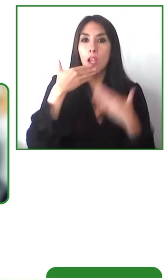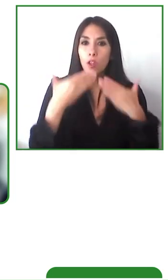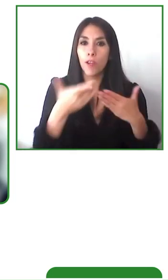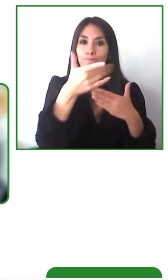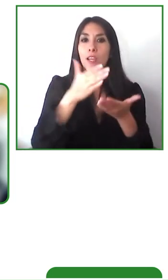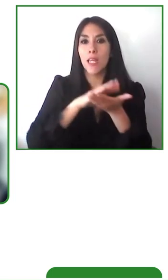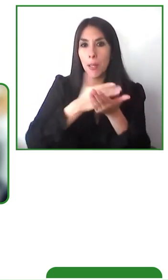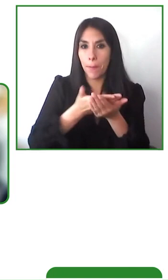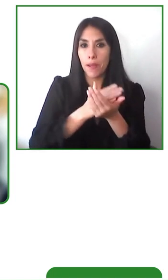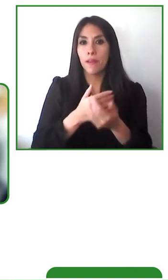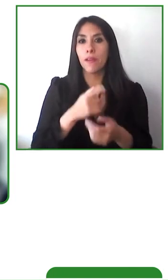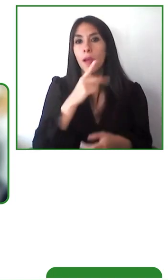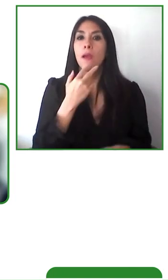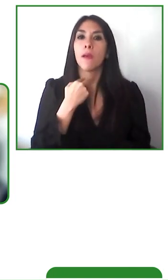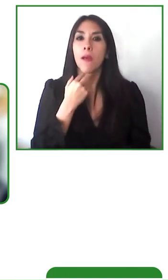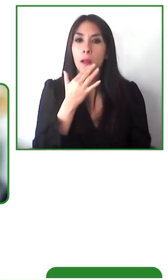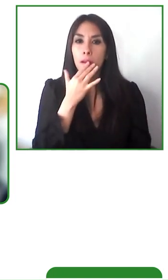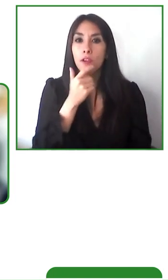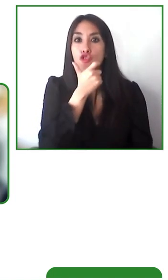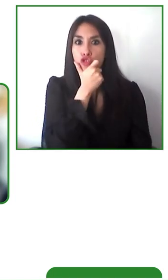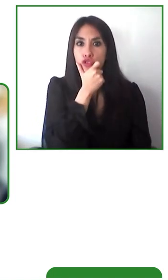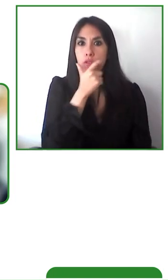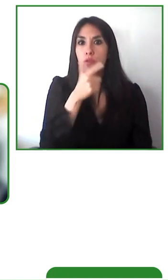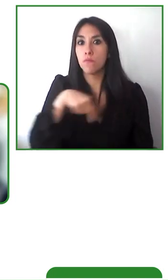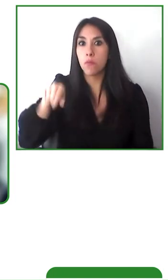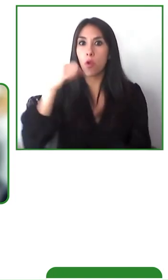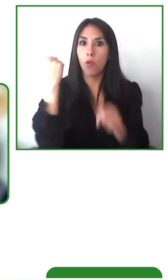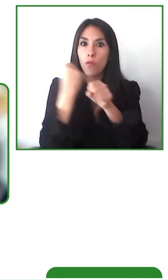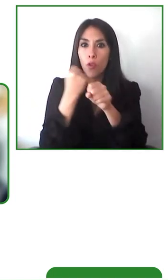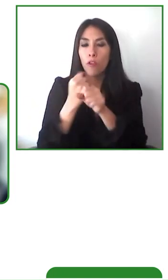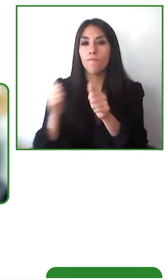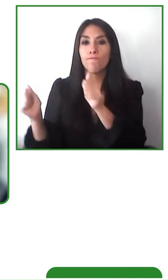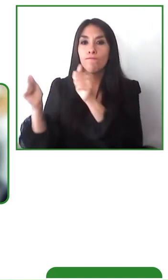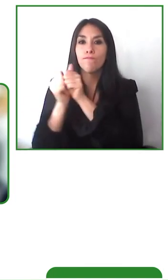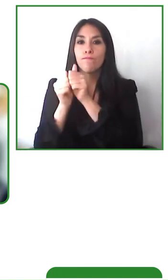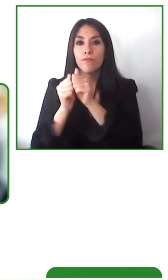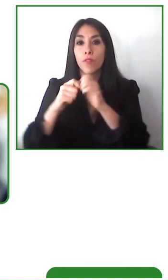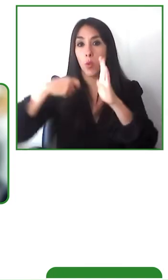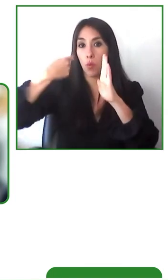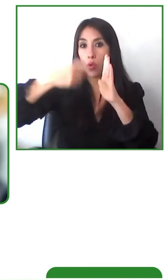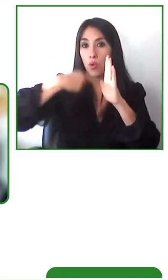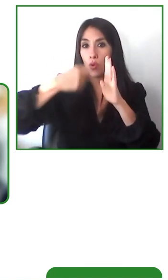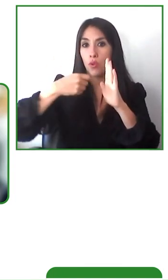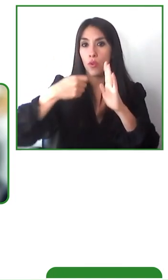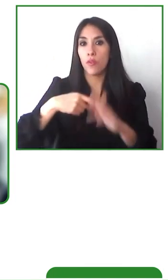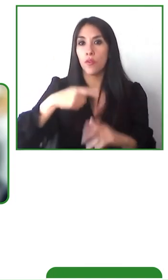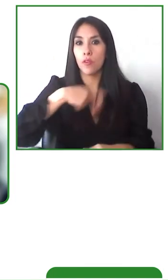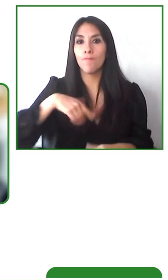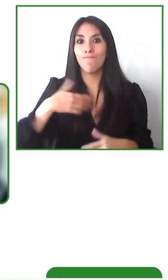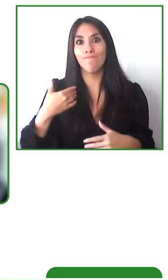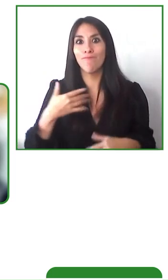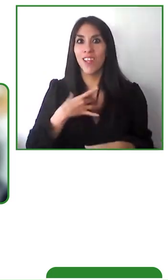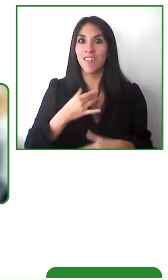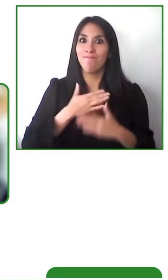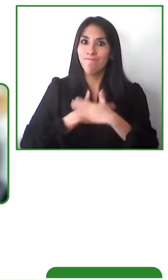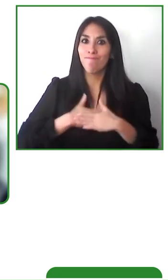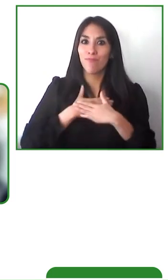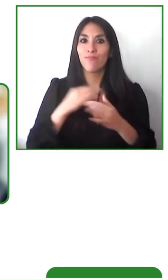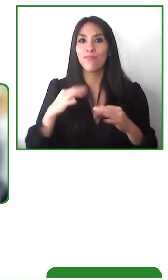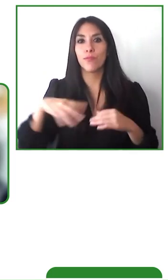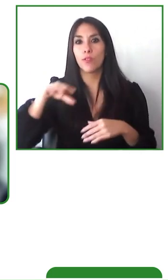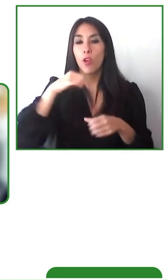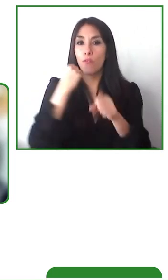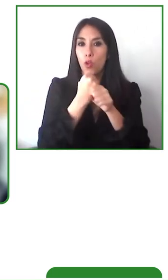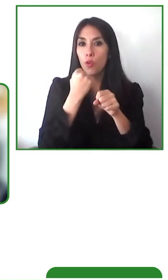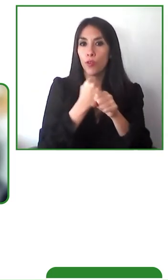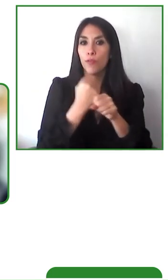proyecto en conjunto. Estamos muy emocionados en presentarles nuestro trabajo y esperamos